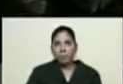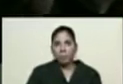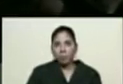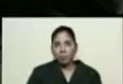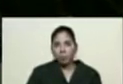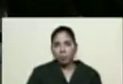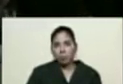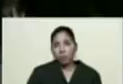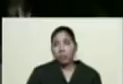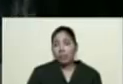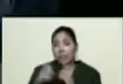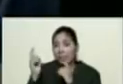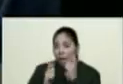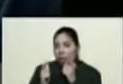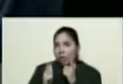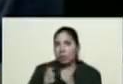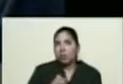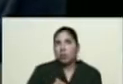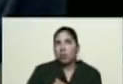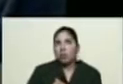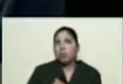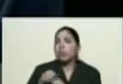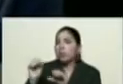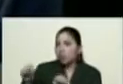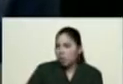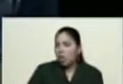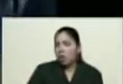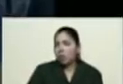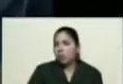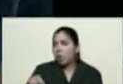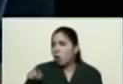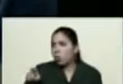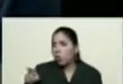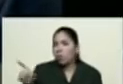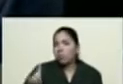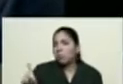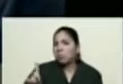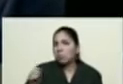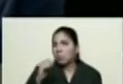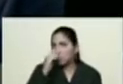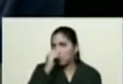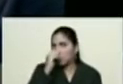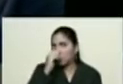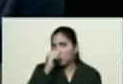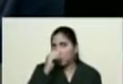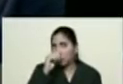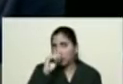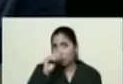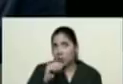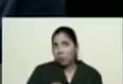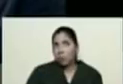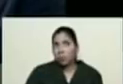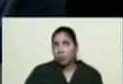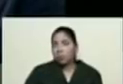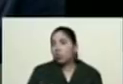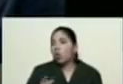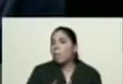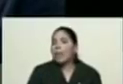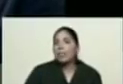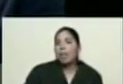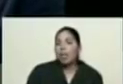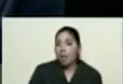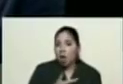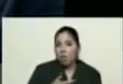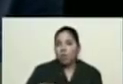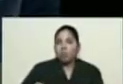Y el comandante Chávez se lo dijo: efectivamente, Nicolás, tú no serías, cuidado, le dijo, no serías el presidente de un gobierno. Tú